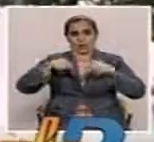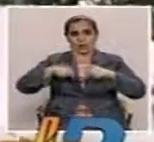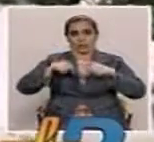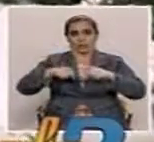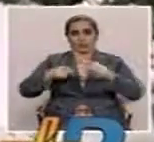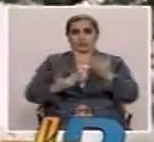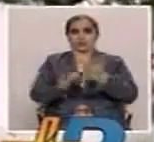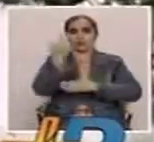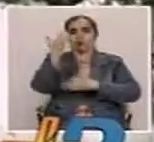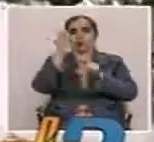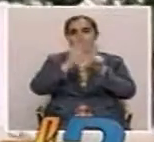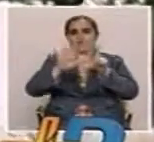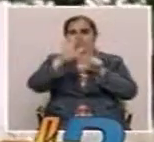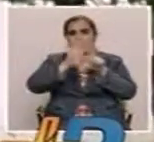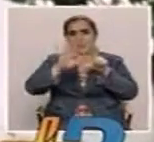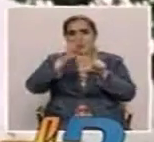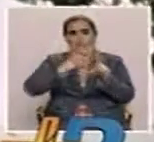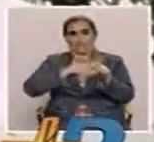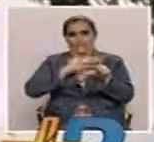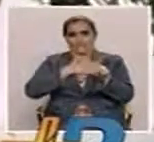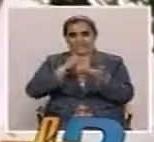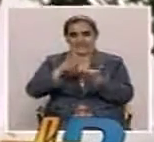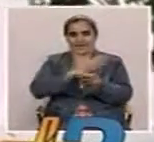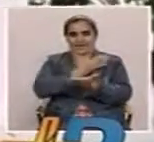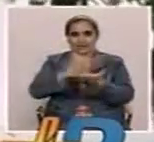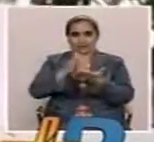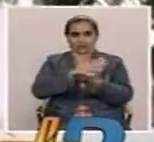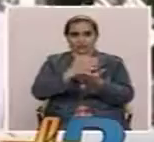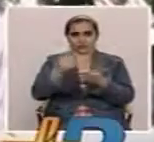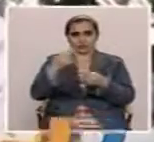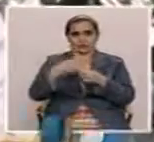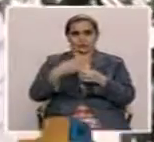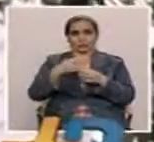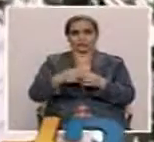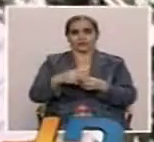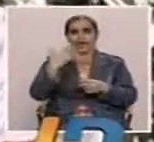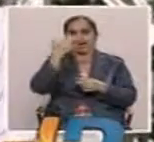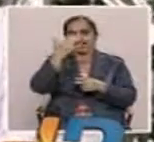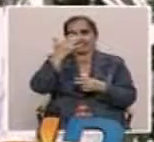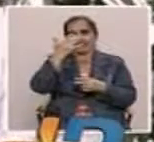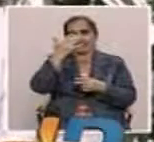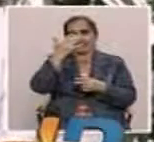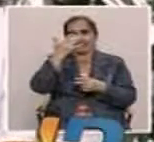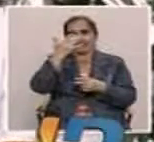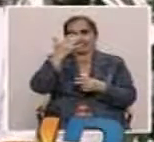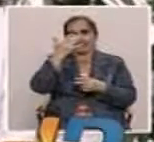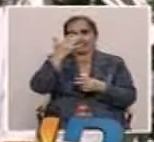el nuevo videoclip de mi nuevo disco que se va a titular Los Negros También Iremos a la Luna.